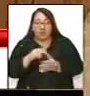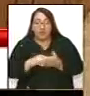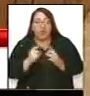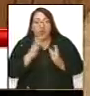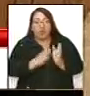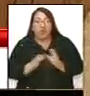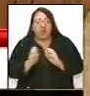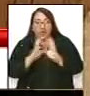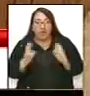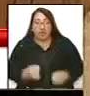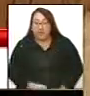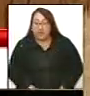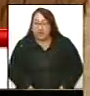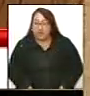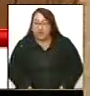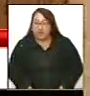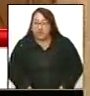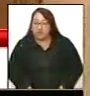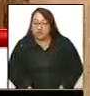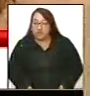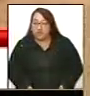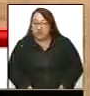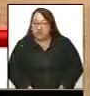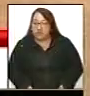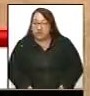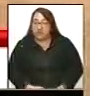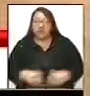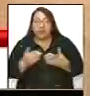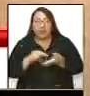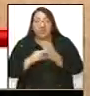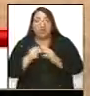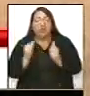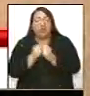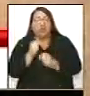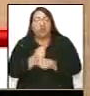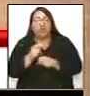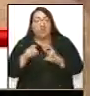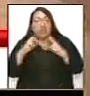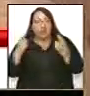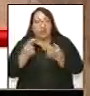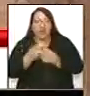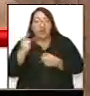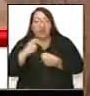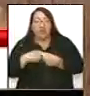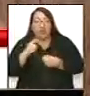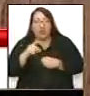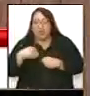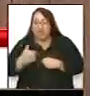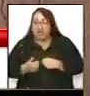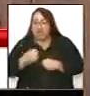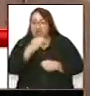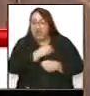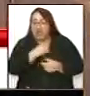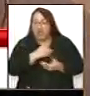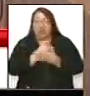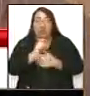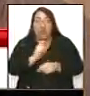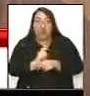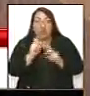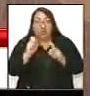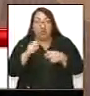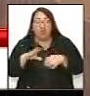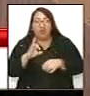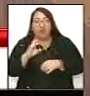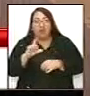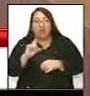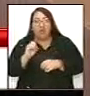día. Señores congresistas, como saben, el único punto de agenda de la presente sesión es la participación de la señora ministra de Educación, en este caso,